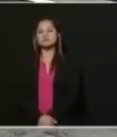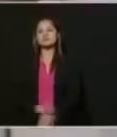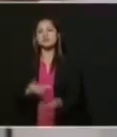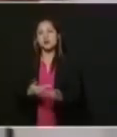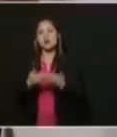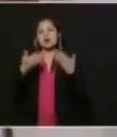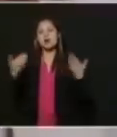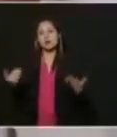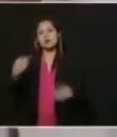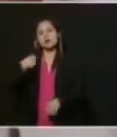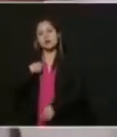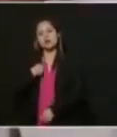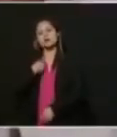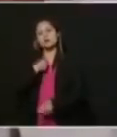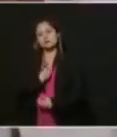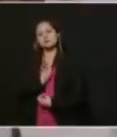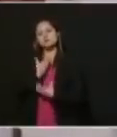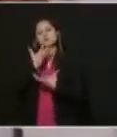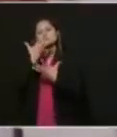lo que ya hemos hecho